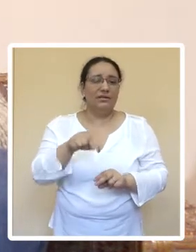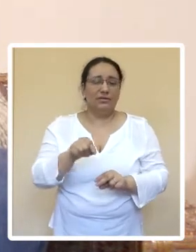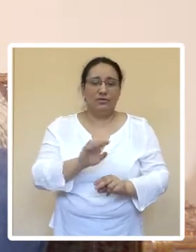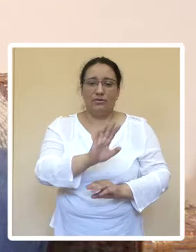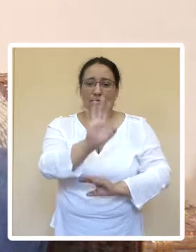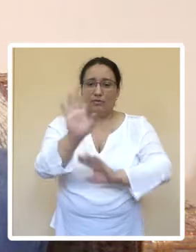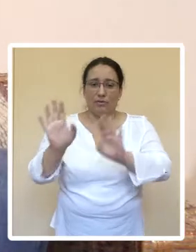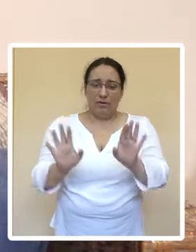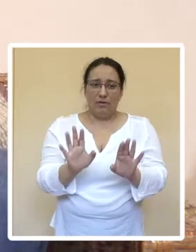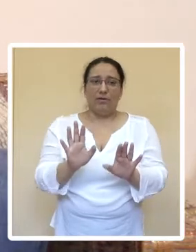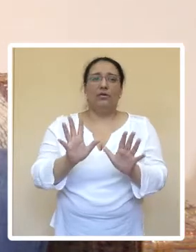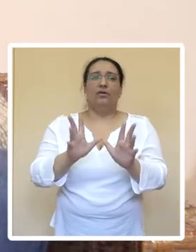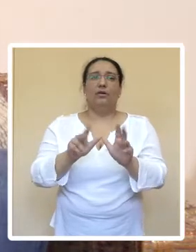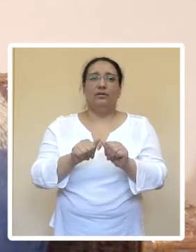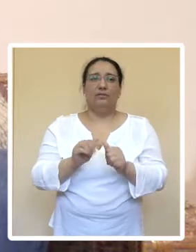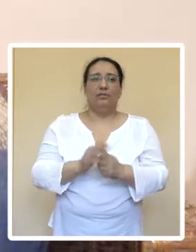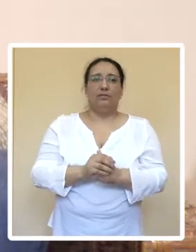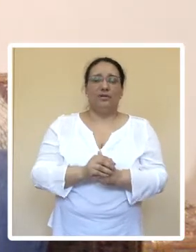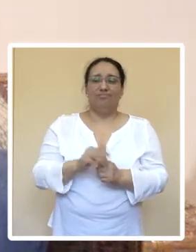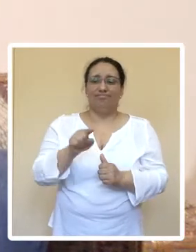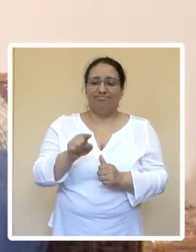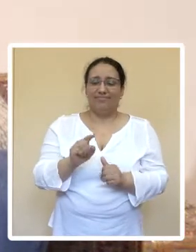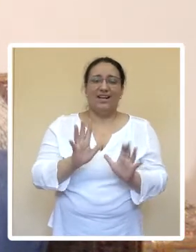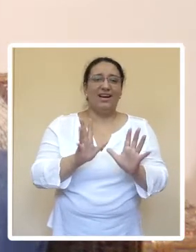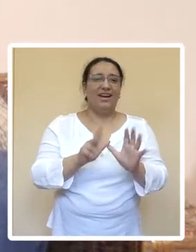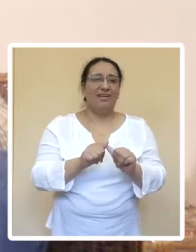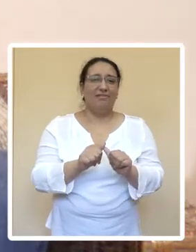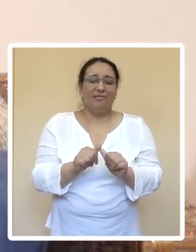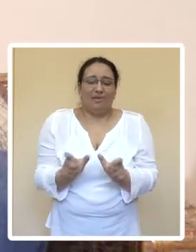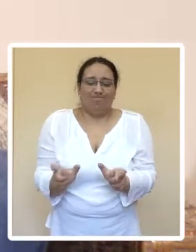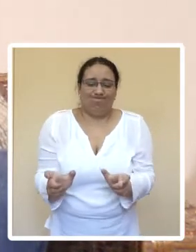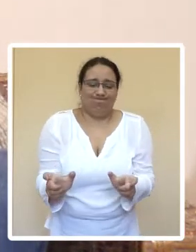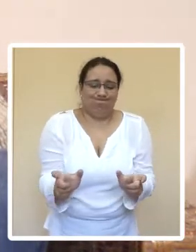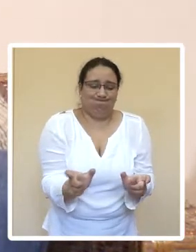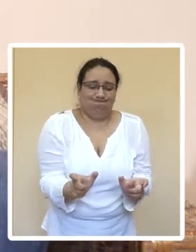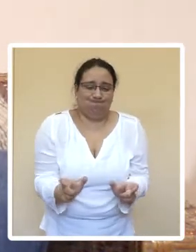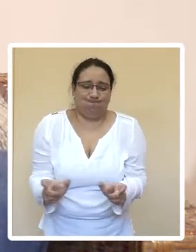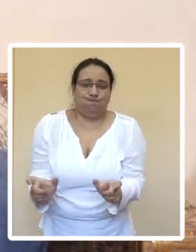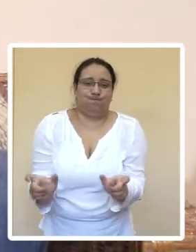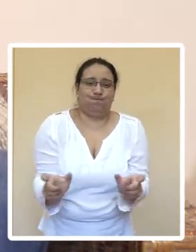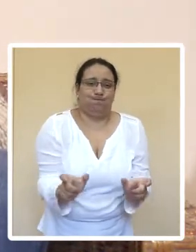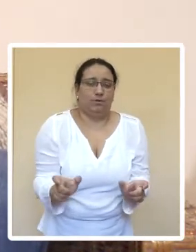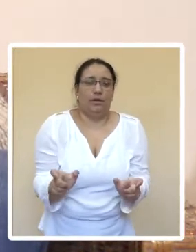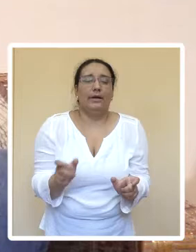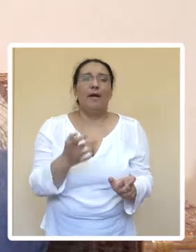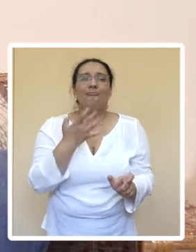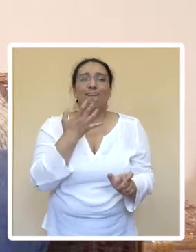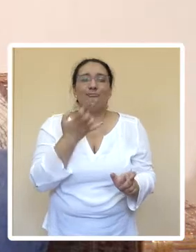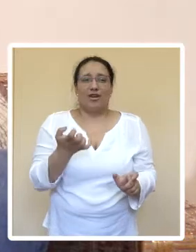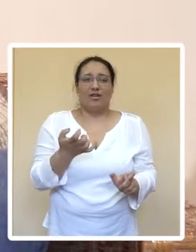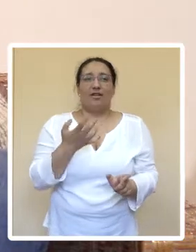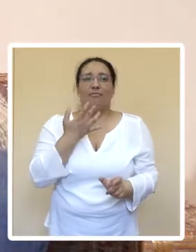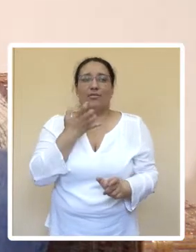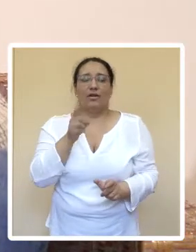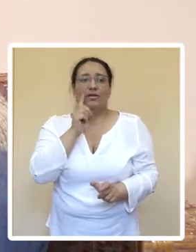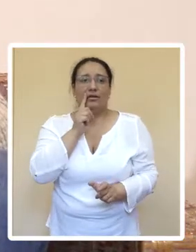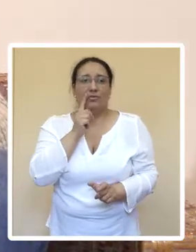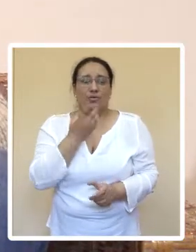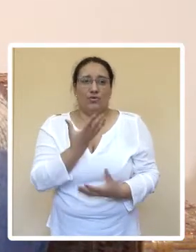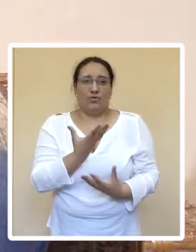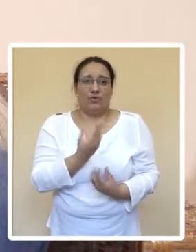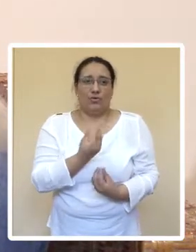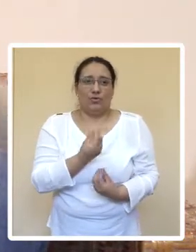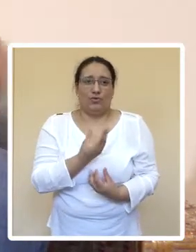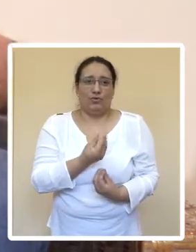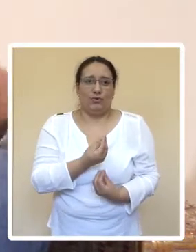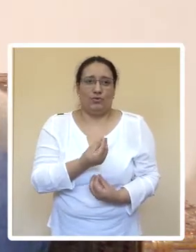¿ya? Hay un alto nivel de sobreprotección de los familiares. ¿Por qué? Porque tenemos miedo de que las personas